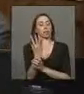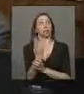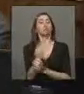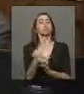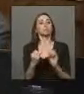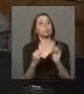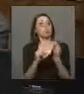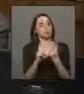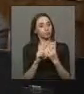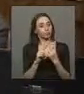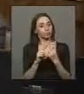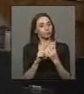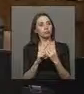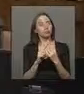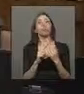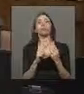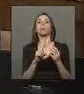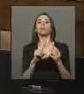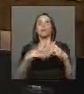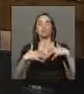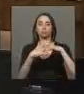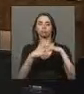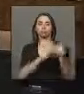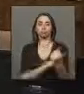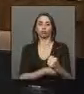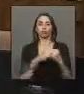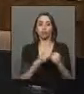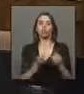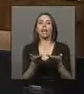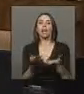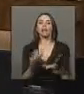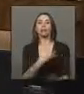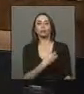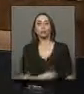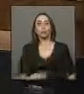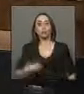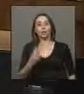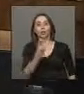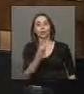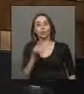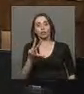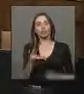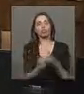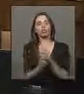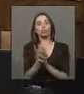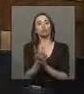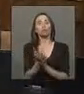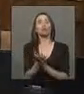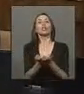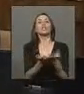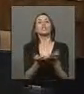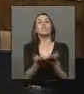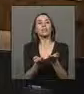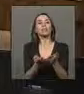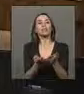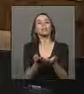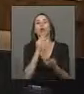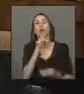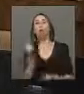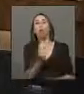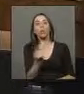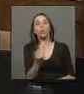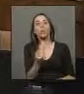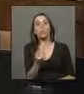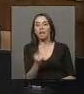término, se fortalece la atención primaria de salud, mediante la construcción de 38 nuevos servicios de atención primaria de urgencia,